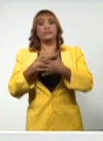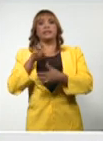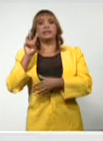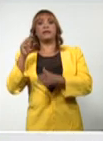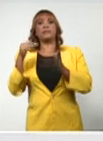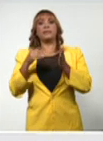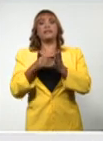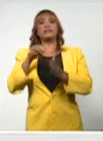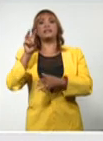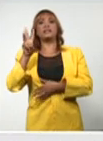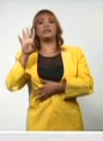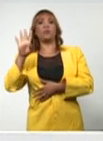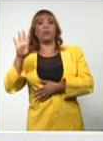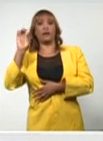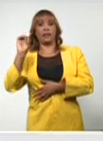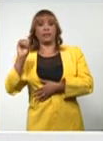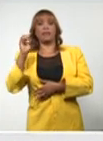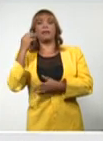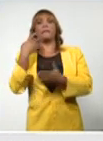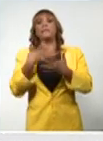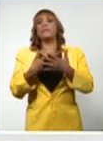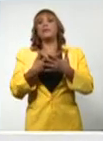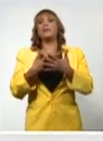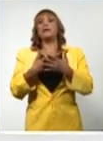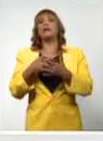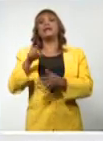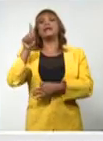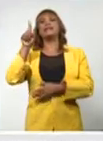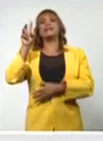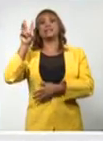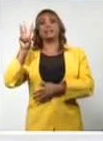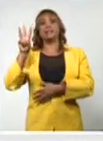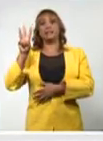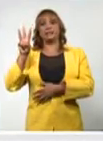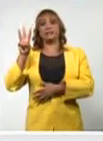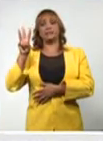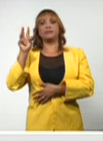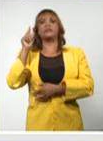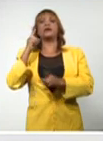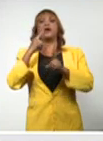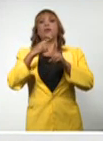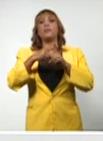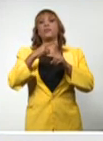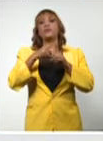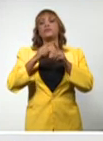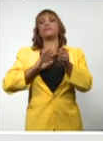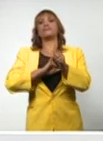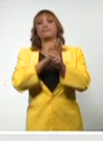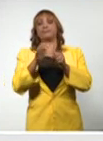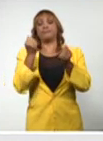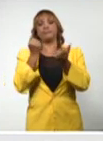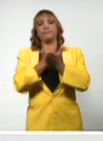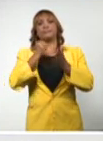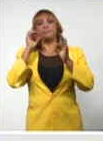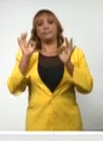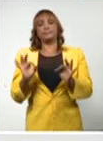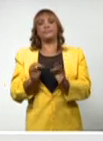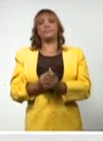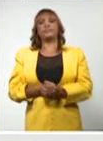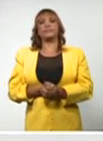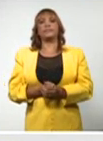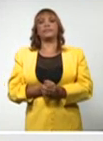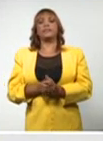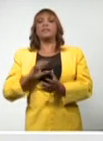3.340 muestras, resultaron 13 personas positivas a la COVID-19. De esta